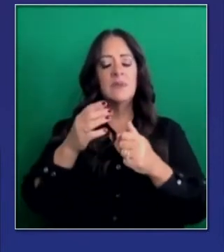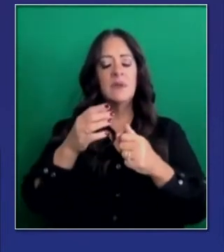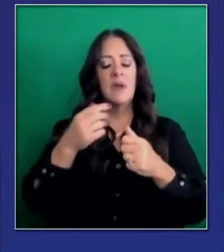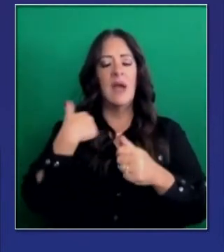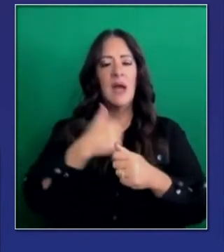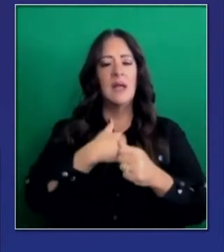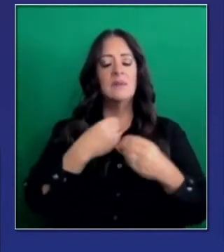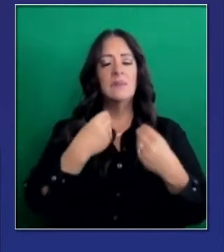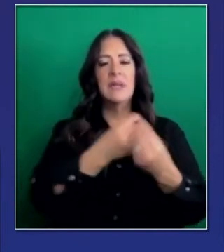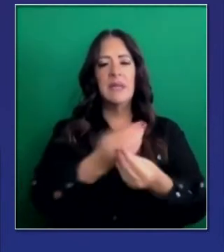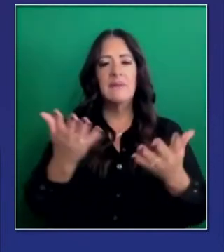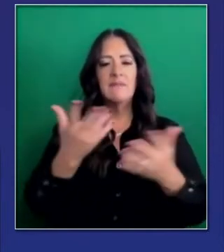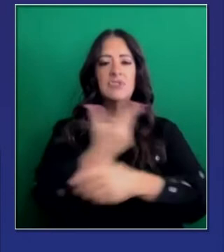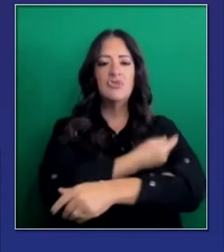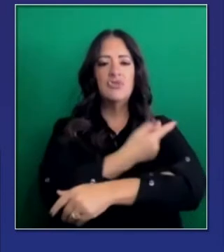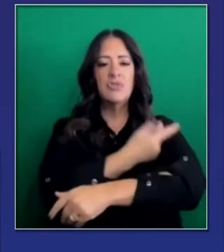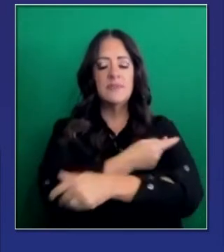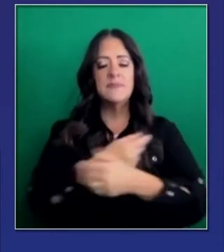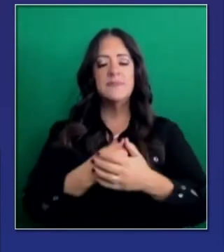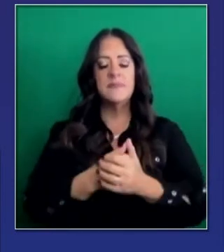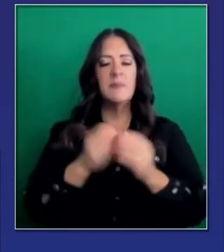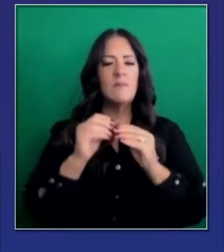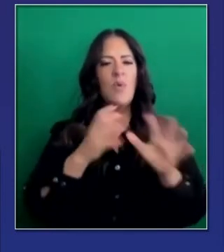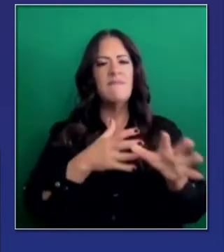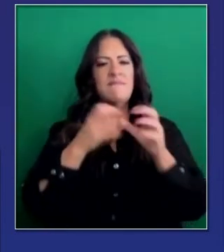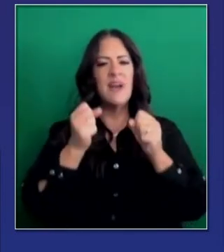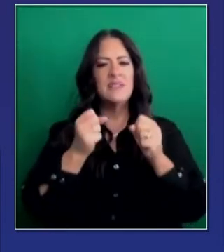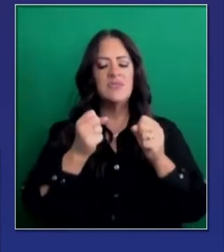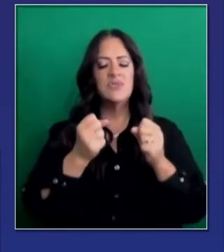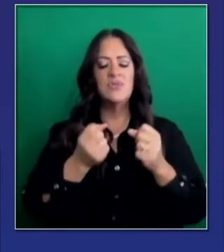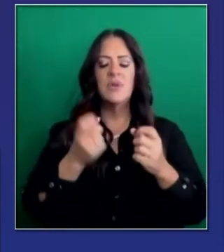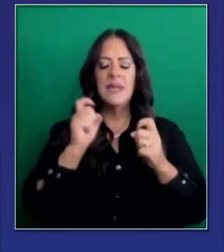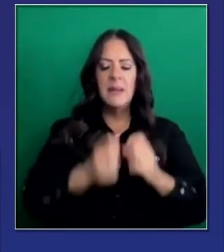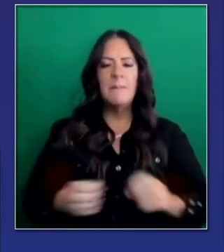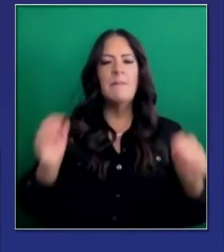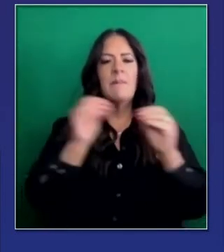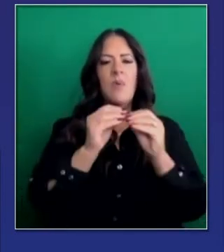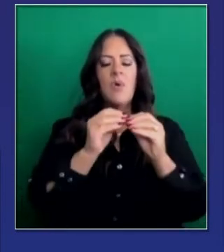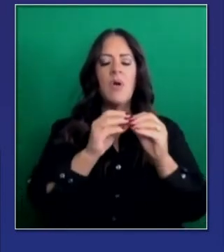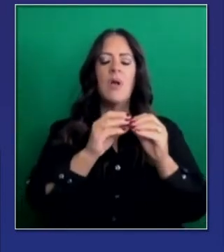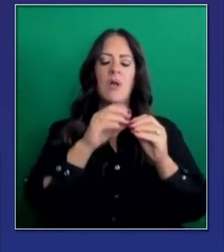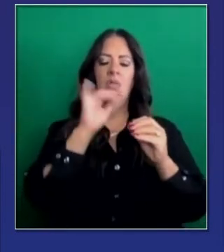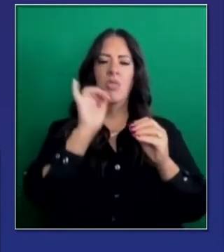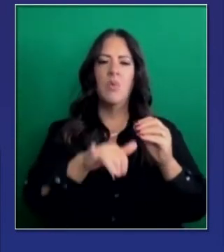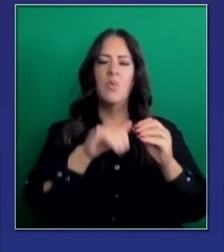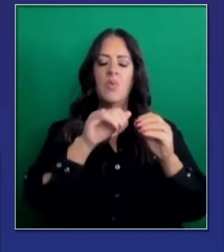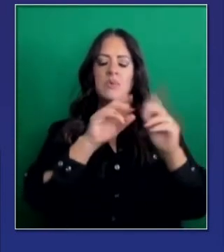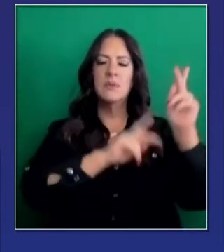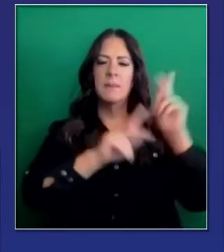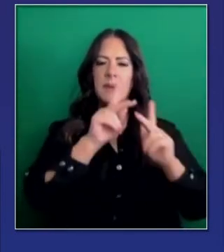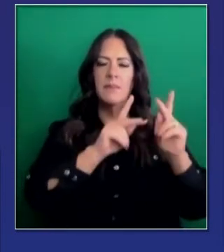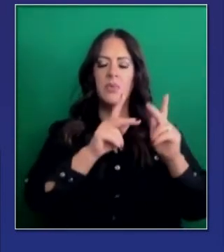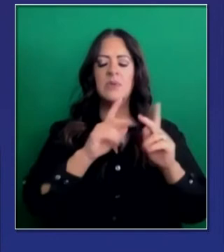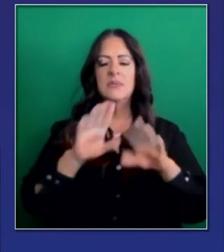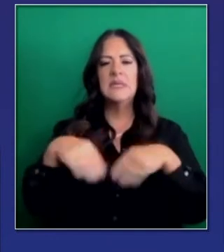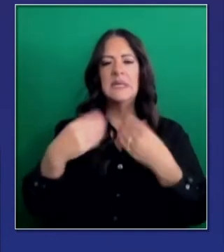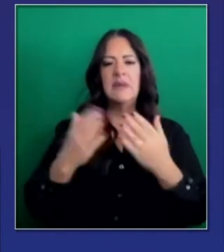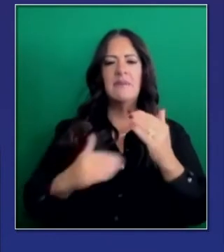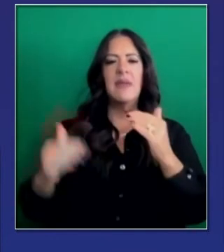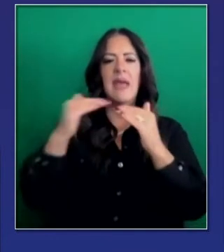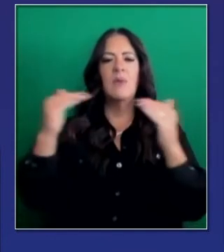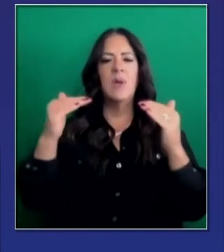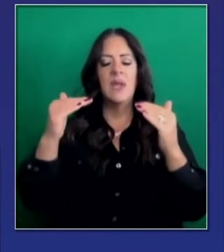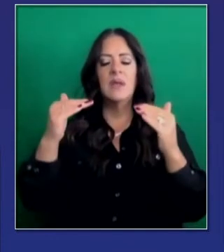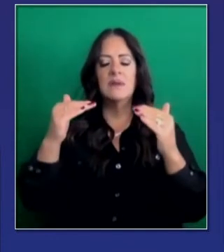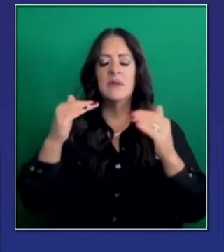la vacuna de manera más rápida y siempre pensando en la equidad y en el riesgo en la exposición y